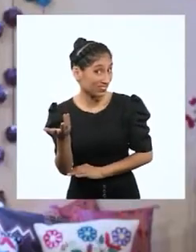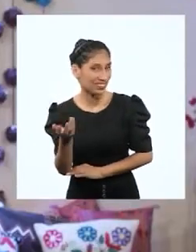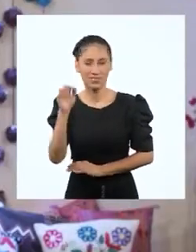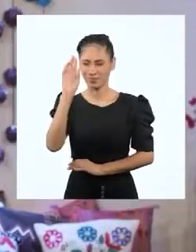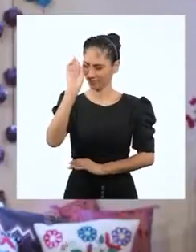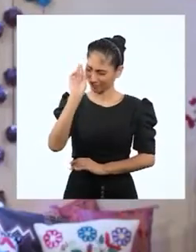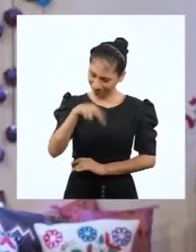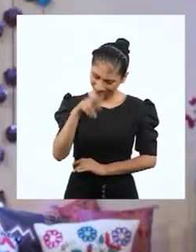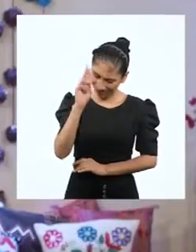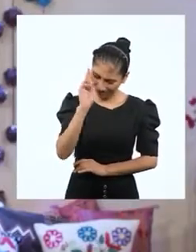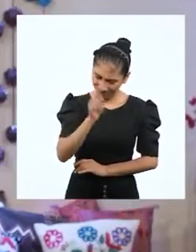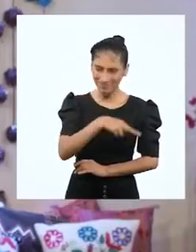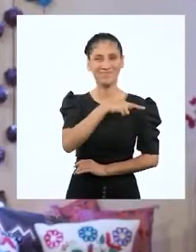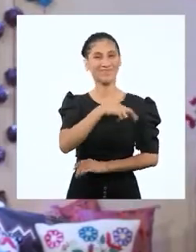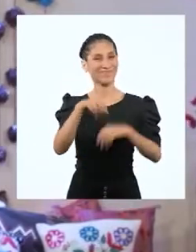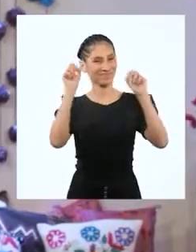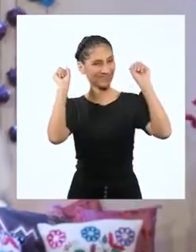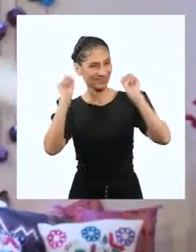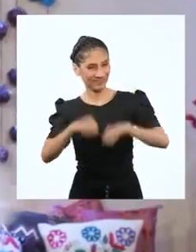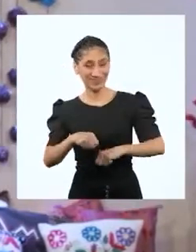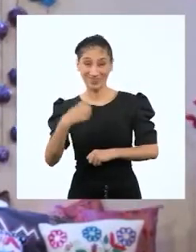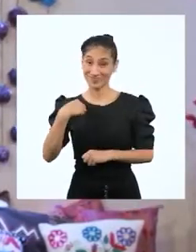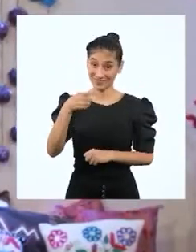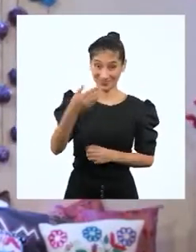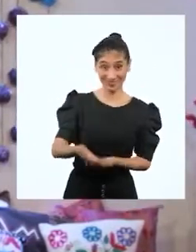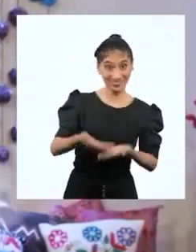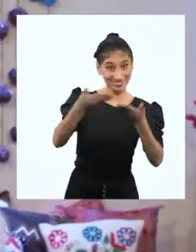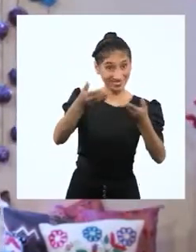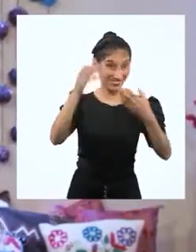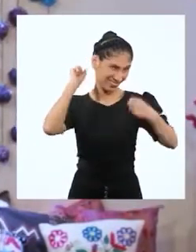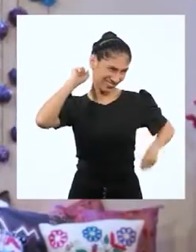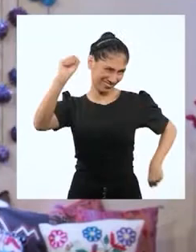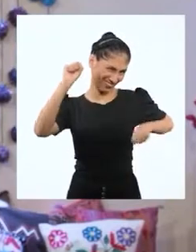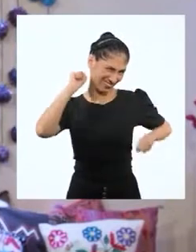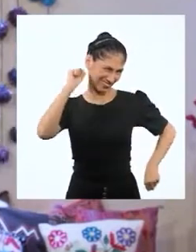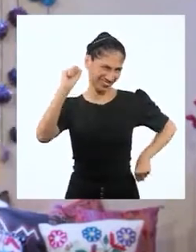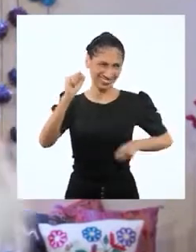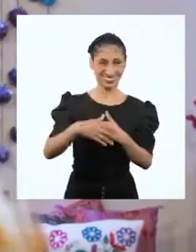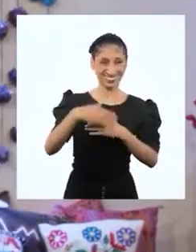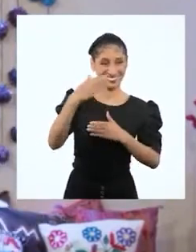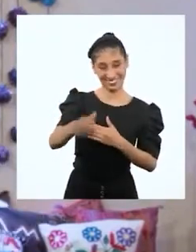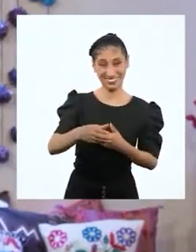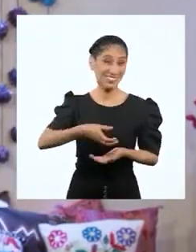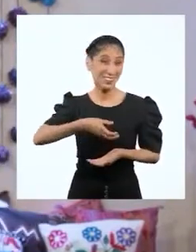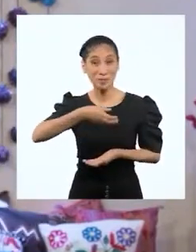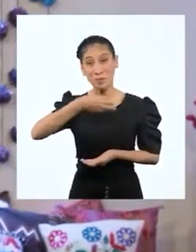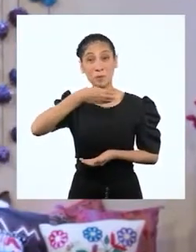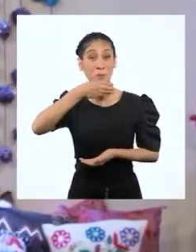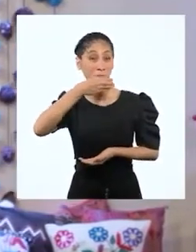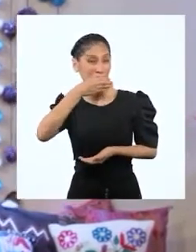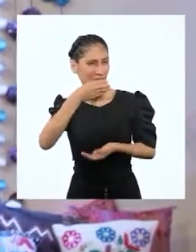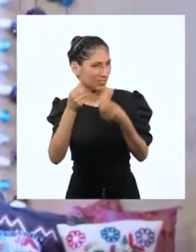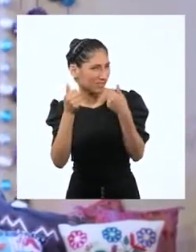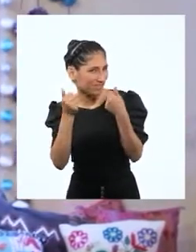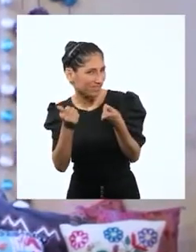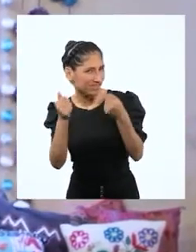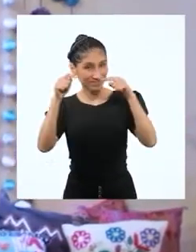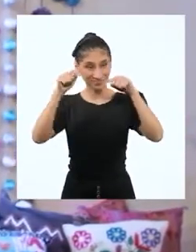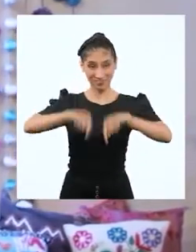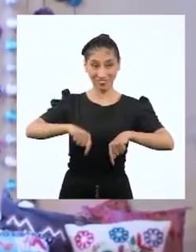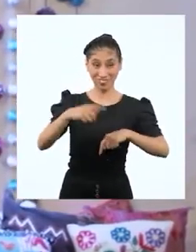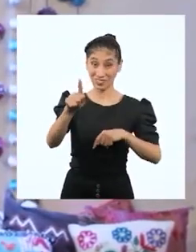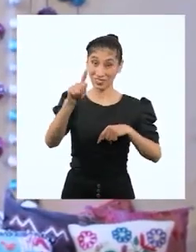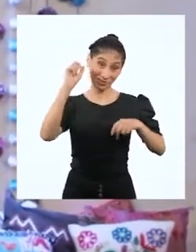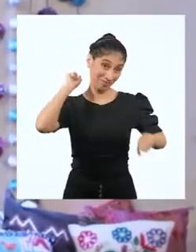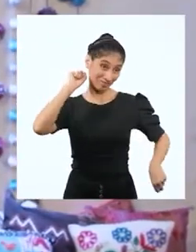¡Oh! ¡Es verdad! ¡Bien, Héctor! Aquí tengo tu toalla y tu toma todo. ¡Ay, qué bien!